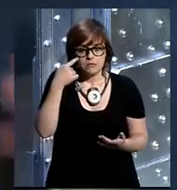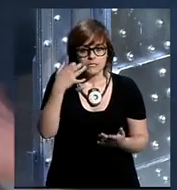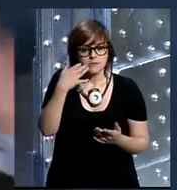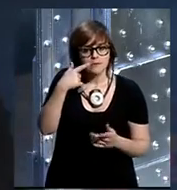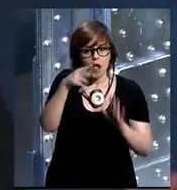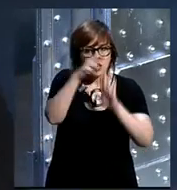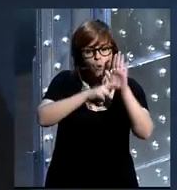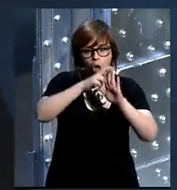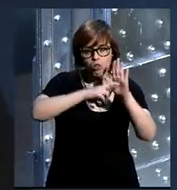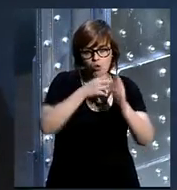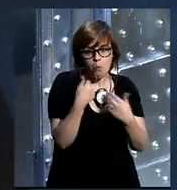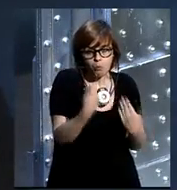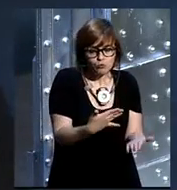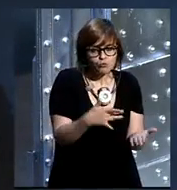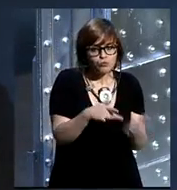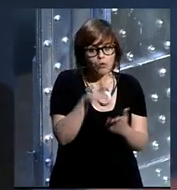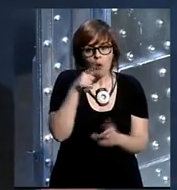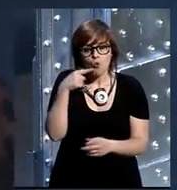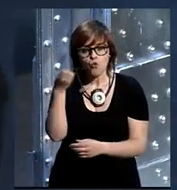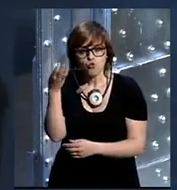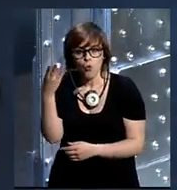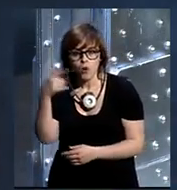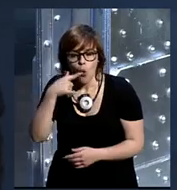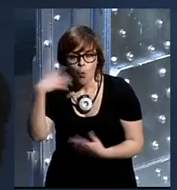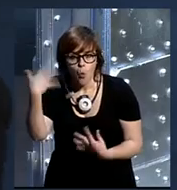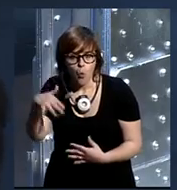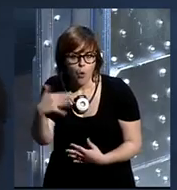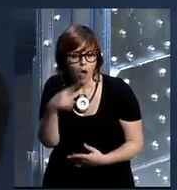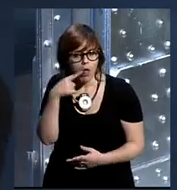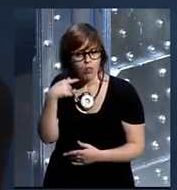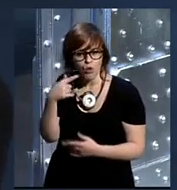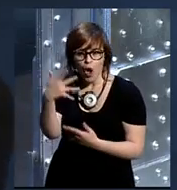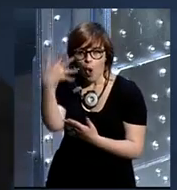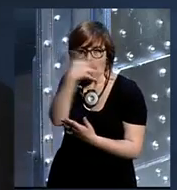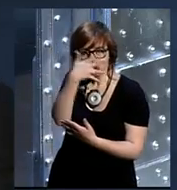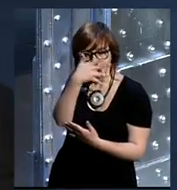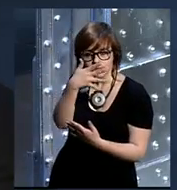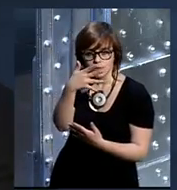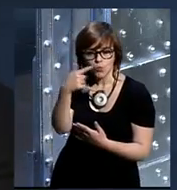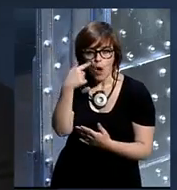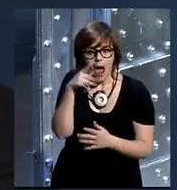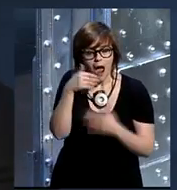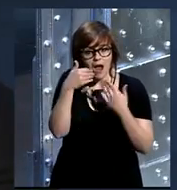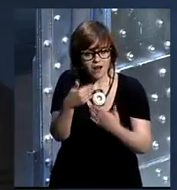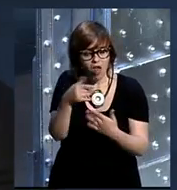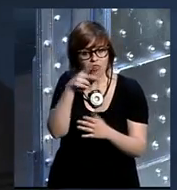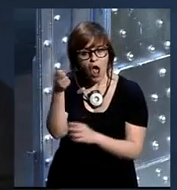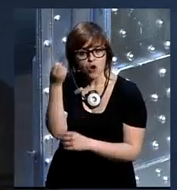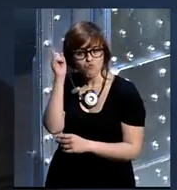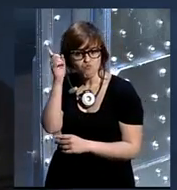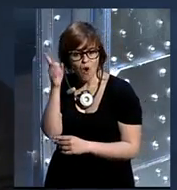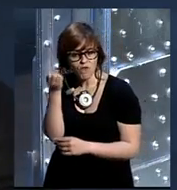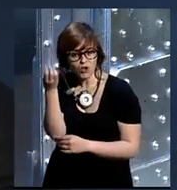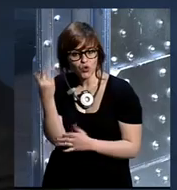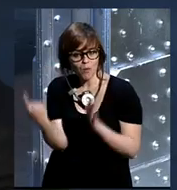estaríamos limitando algo que en la práctica está siendo muy, muy útil. Y si realmente es un abuso, más adelante podríamos haberlo